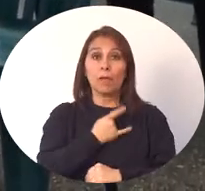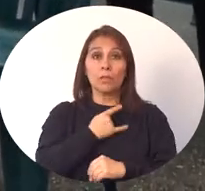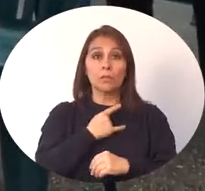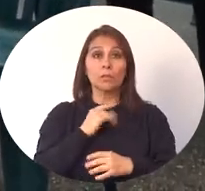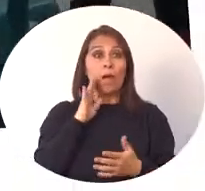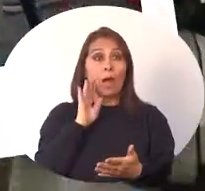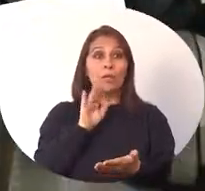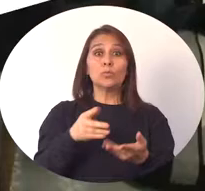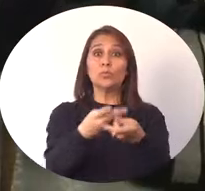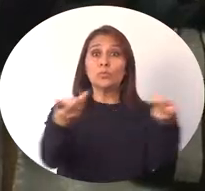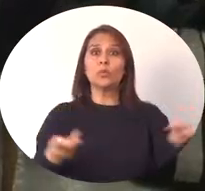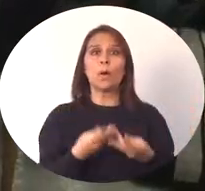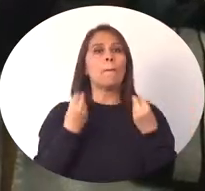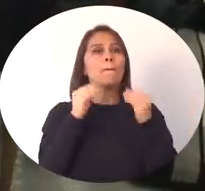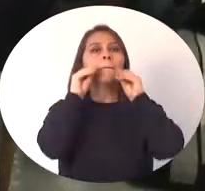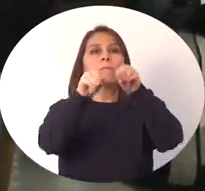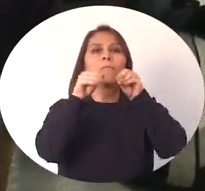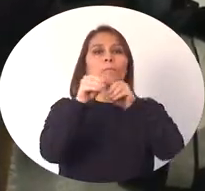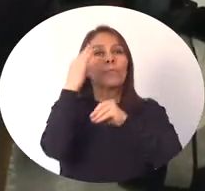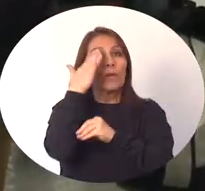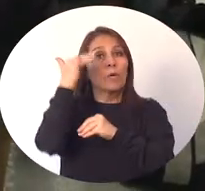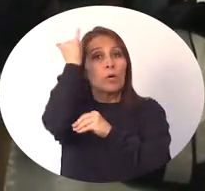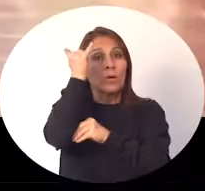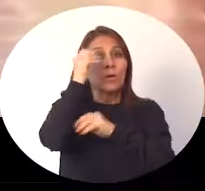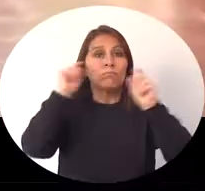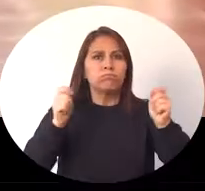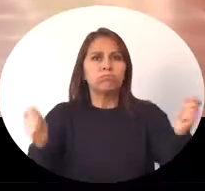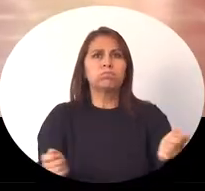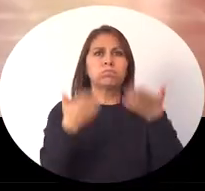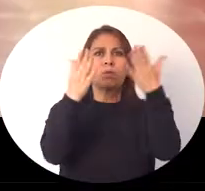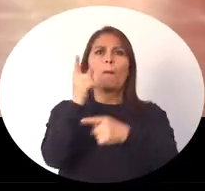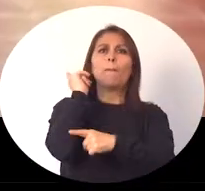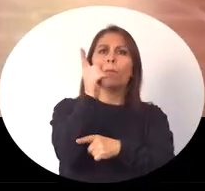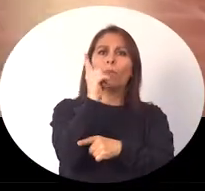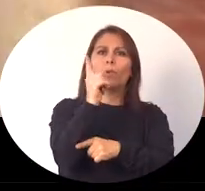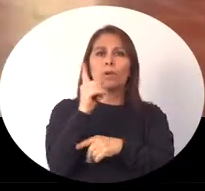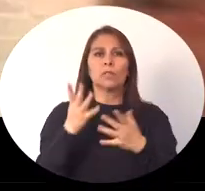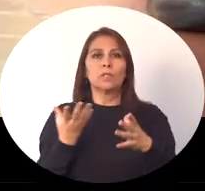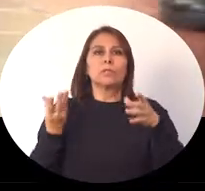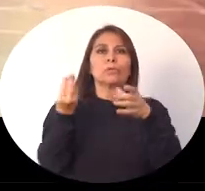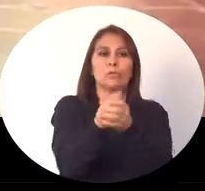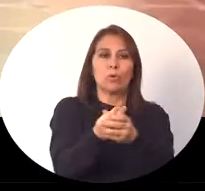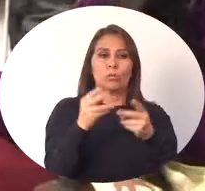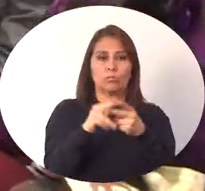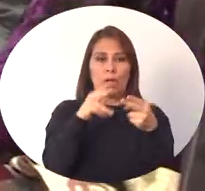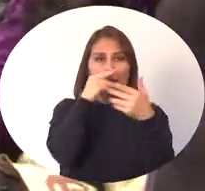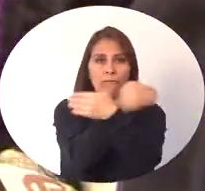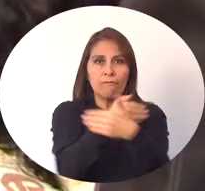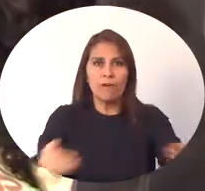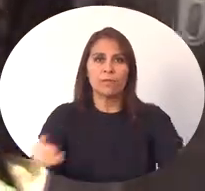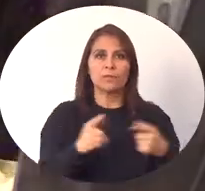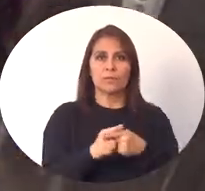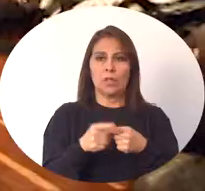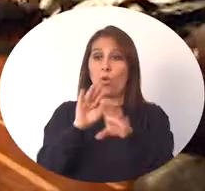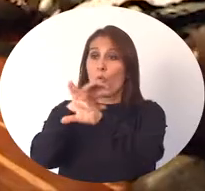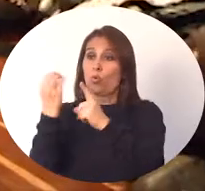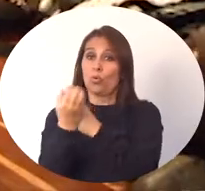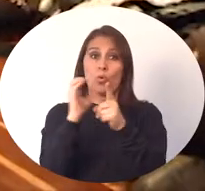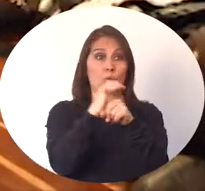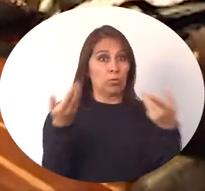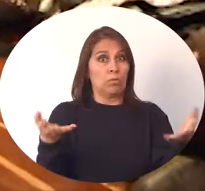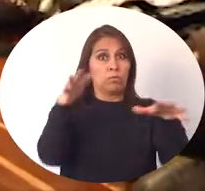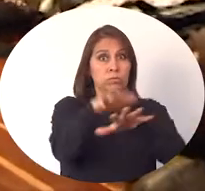La universidad se posiciona como un espacio de formación académica que promueve políticas educativas hacia la inclusión, las infancias,